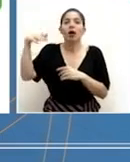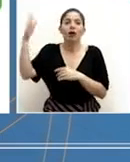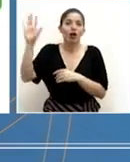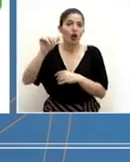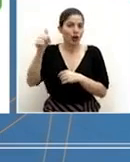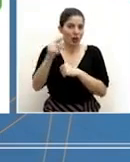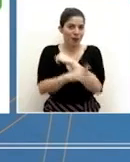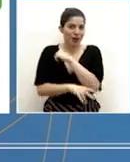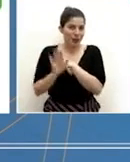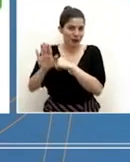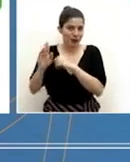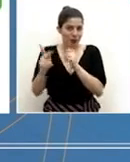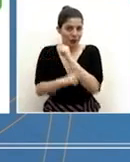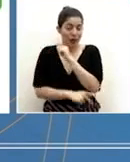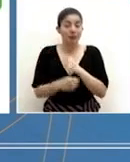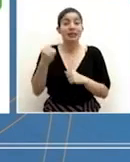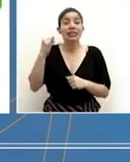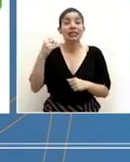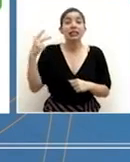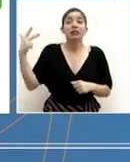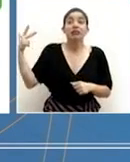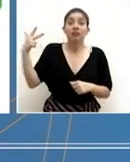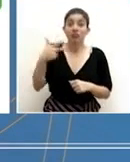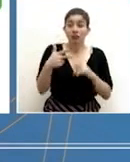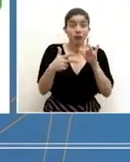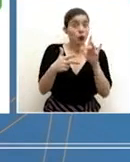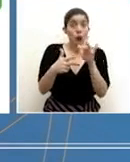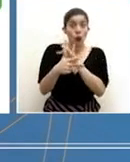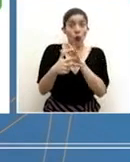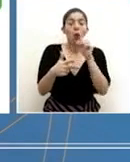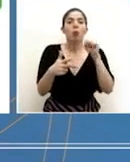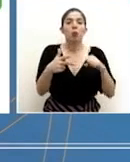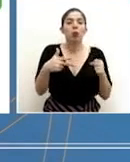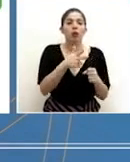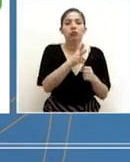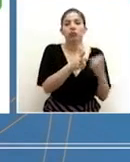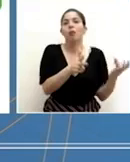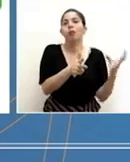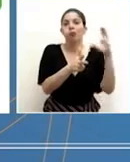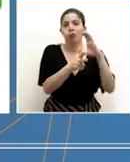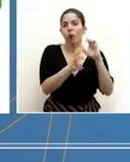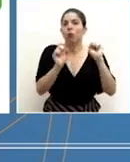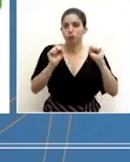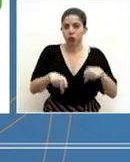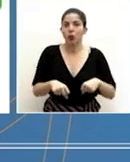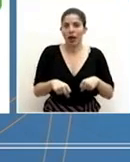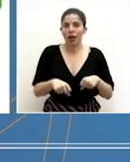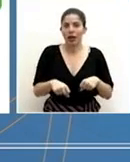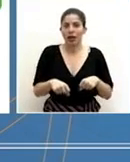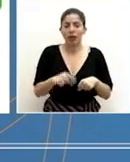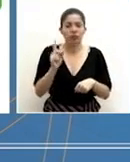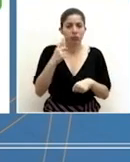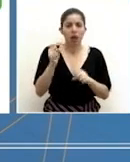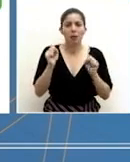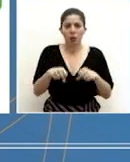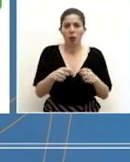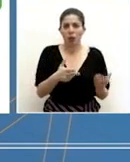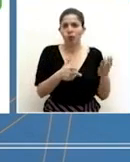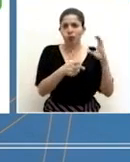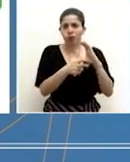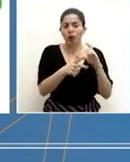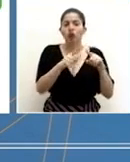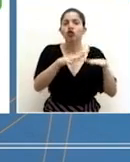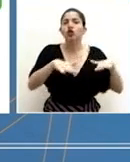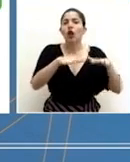carga, pues puede levantar carga en la zona primaria y eso pues siempre se puede hacer.